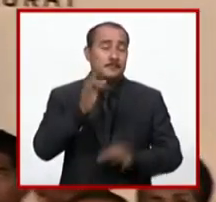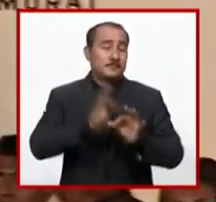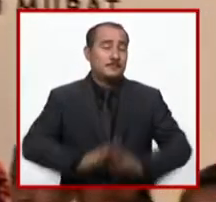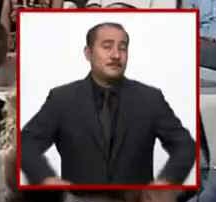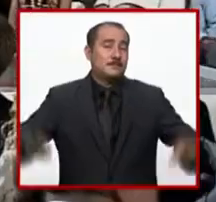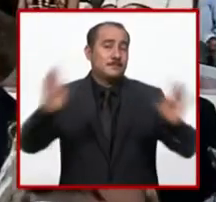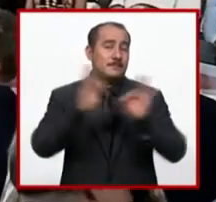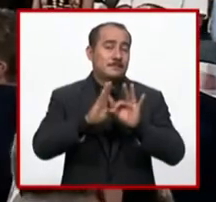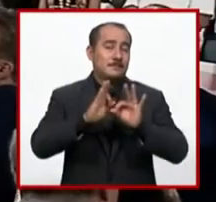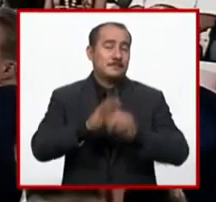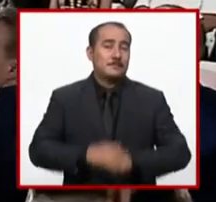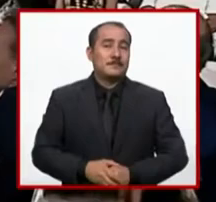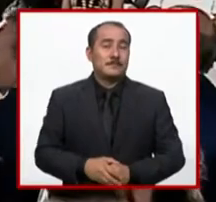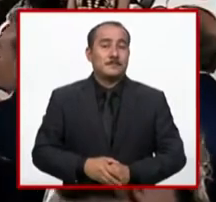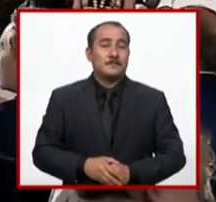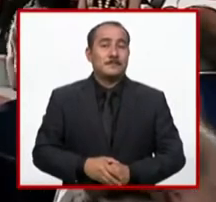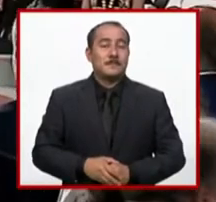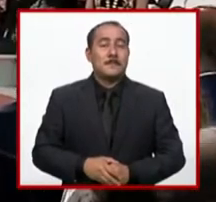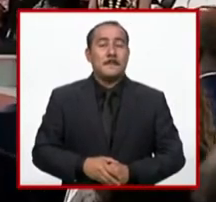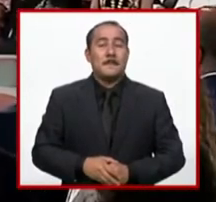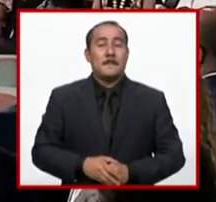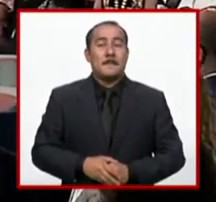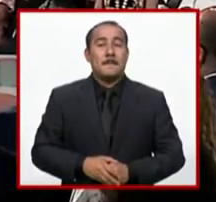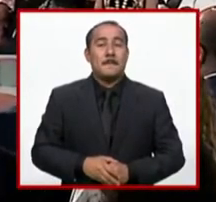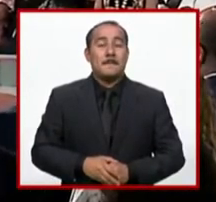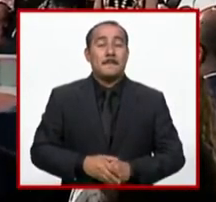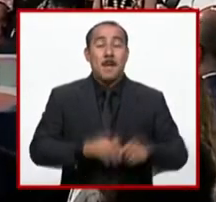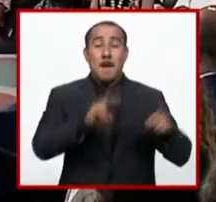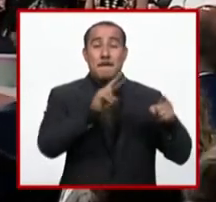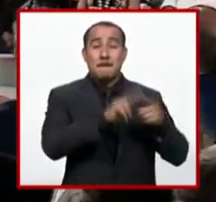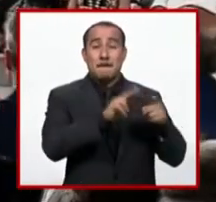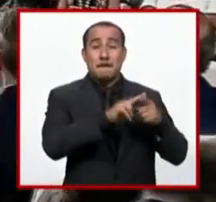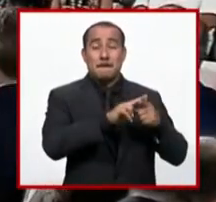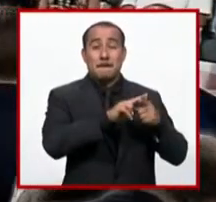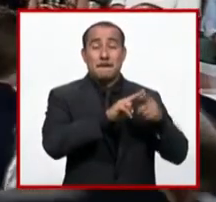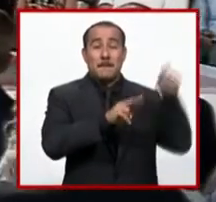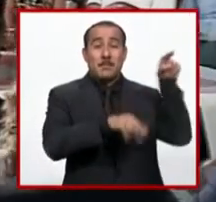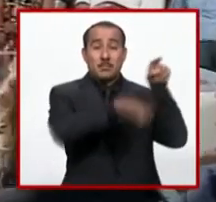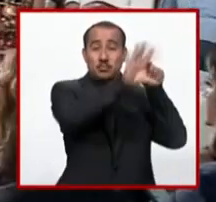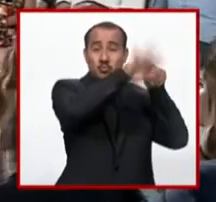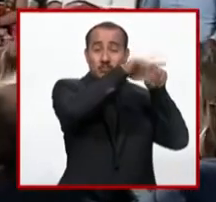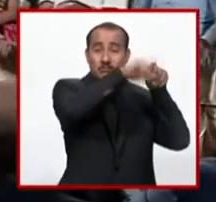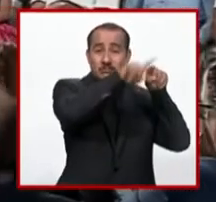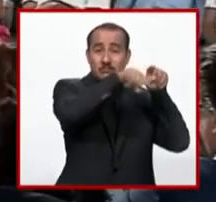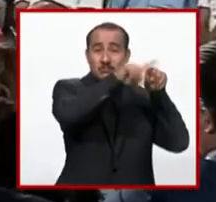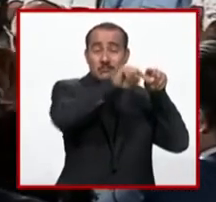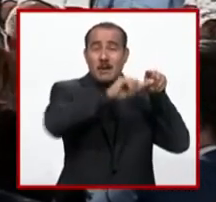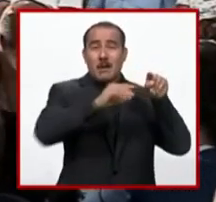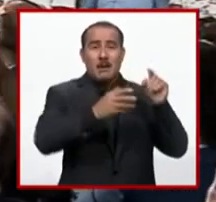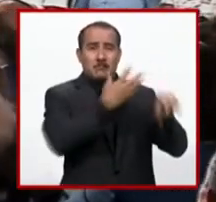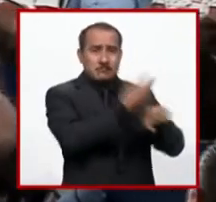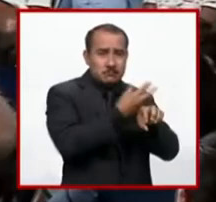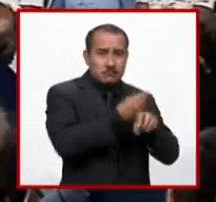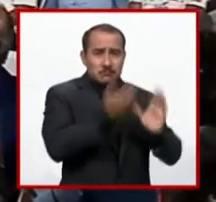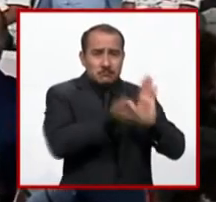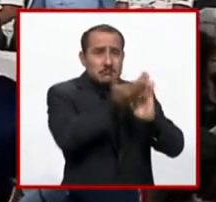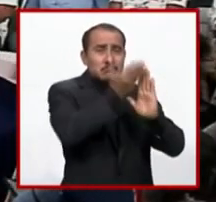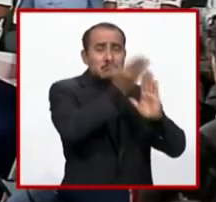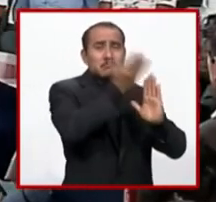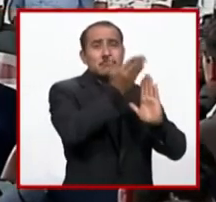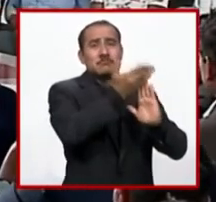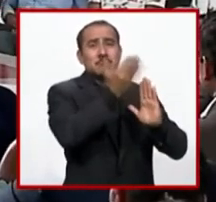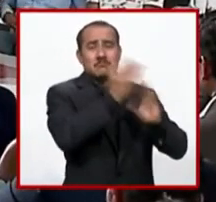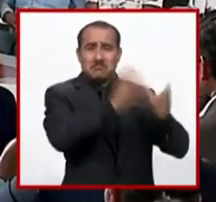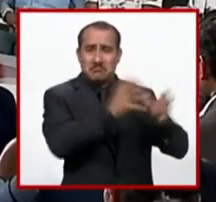importante. Terminamos el parque eólico más importante de Latinoamérica en tamaño